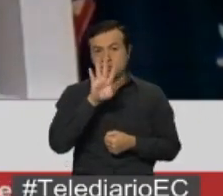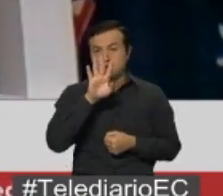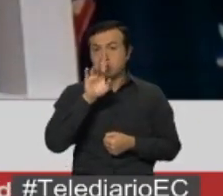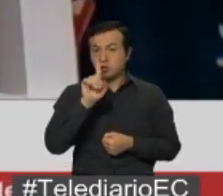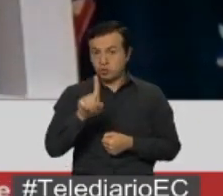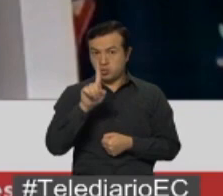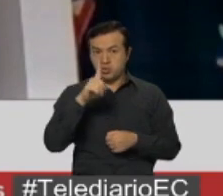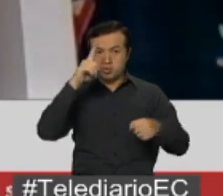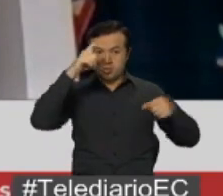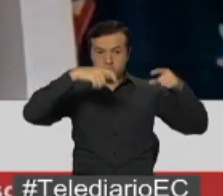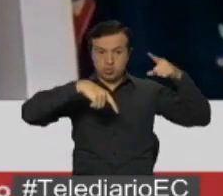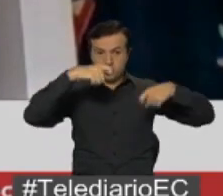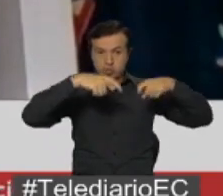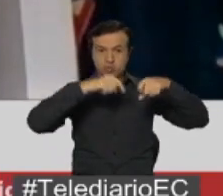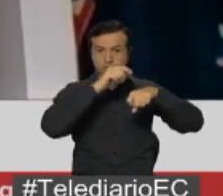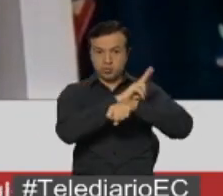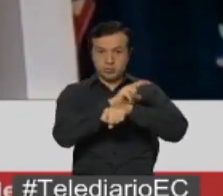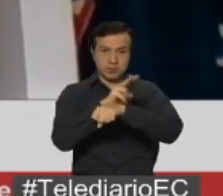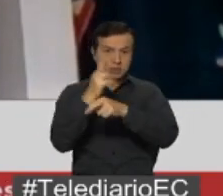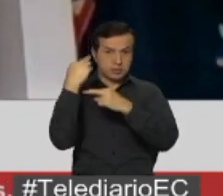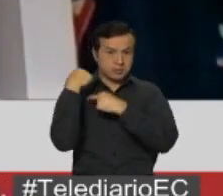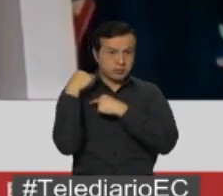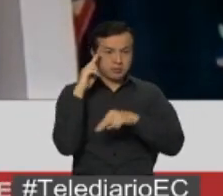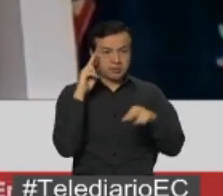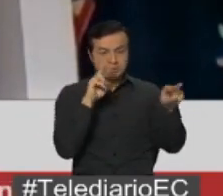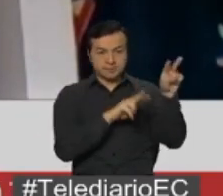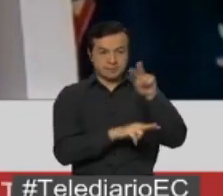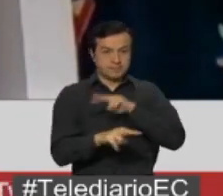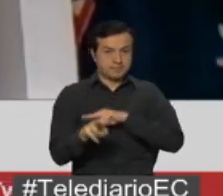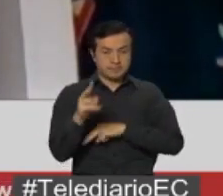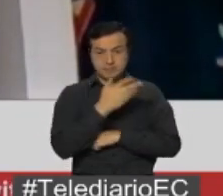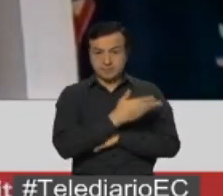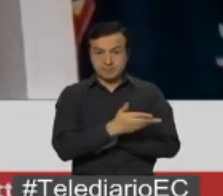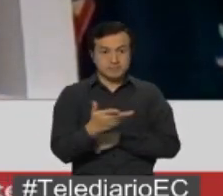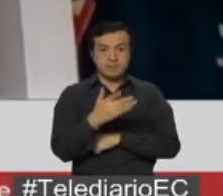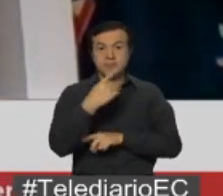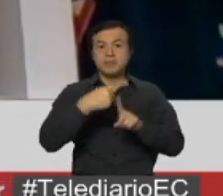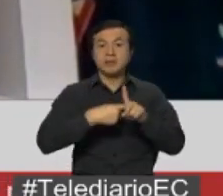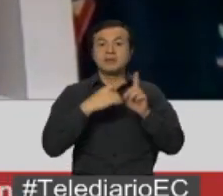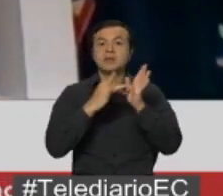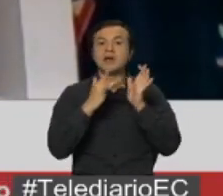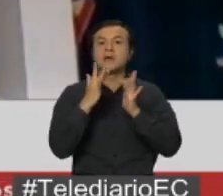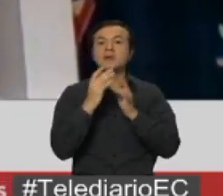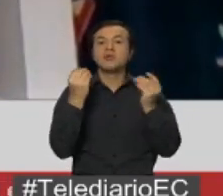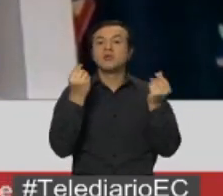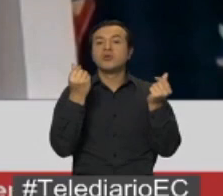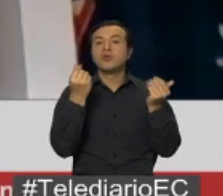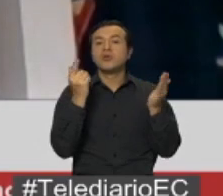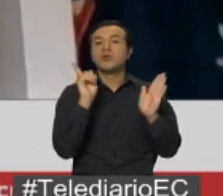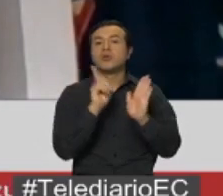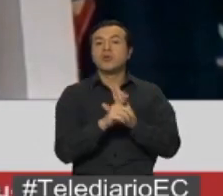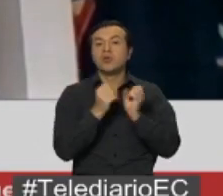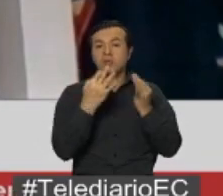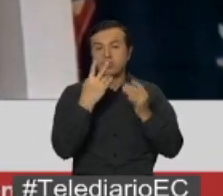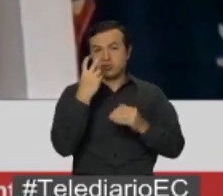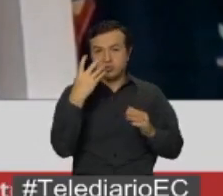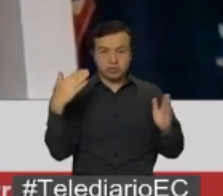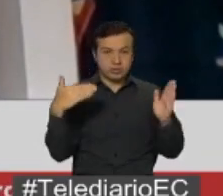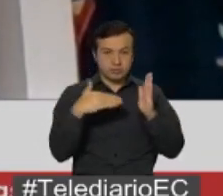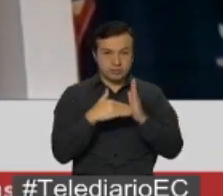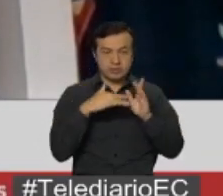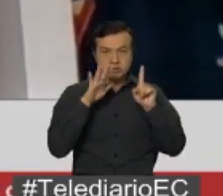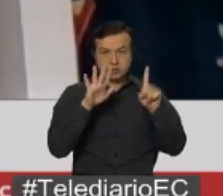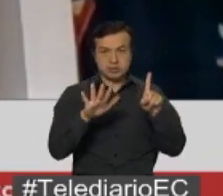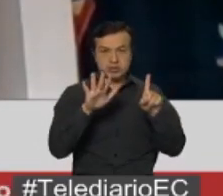entidades controla la superintendencia en el sector financiero popular y solidario al mes de abril tienen depósitos que ascienden a 12 mil